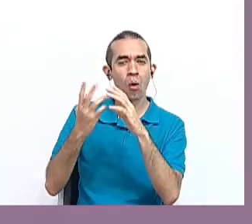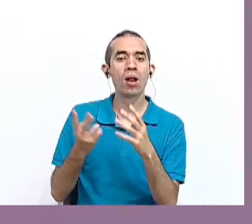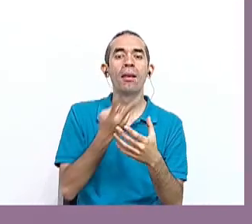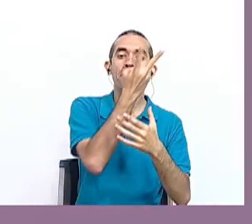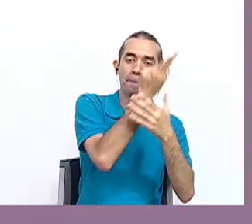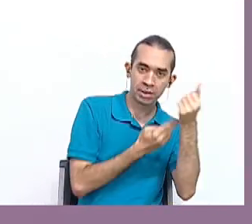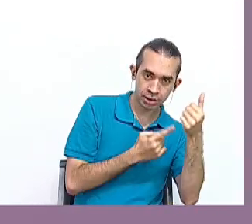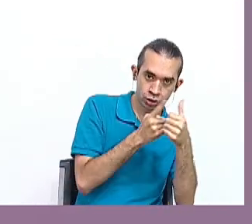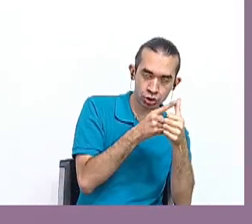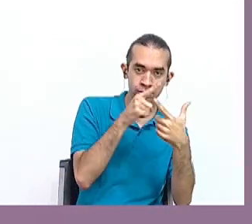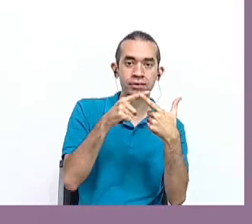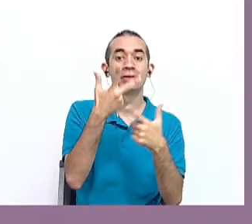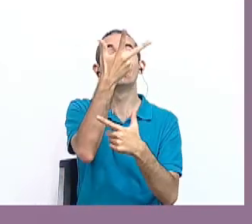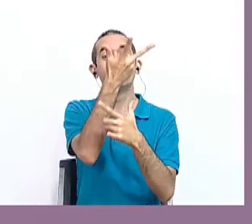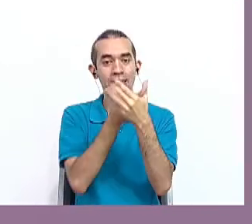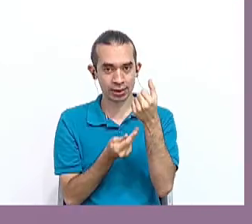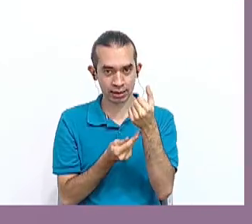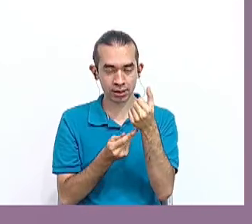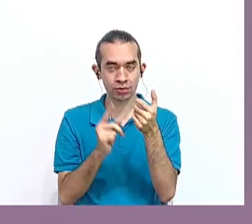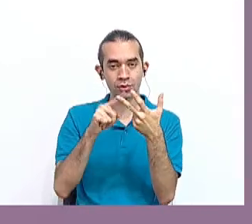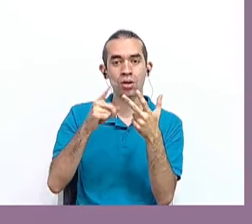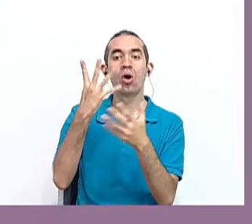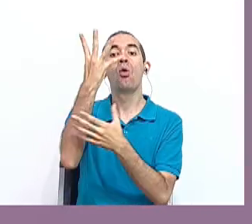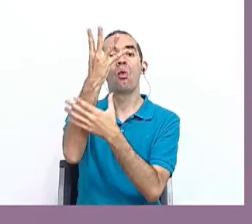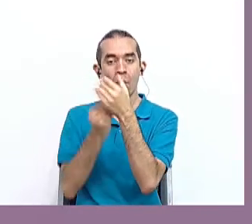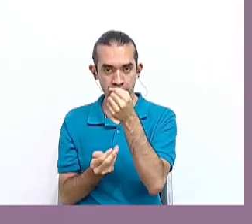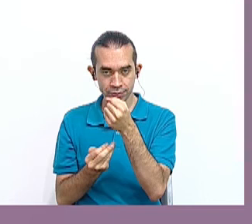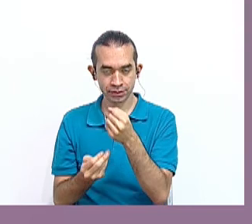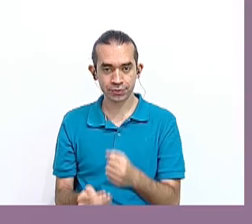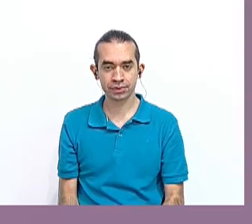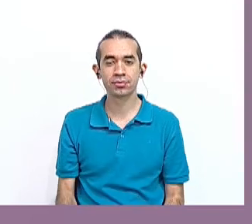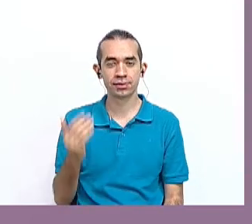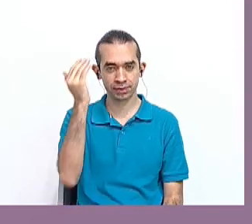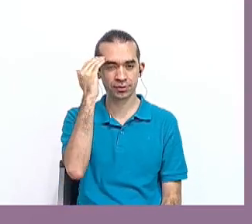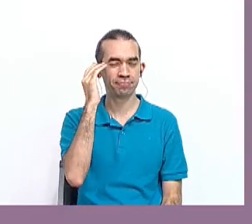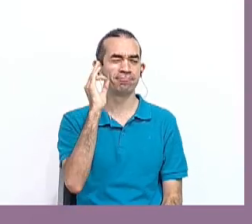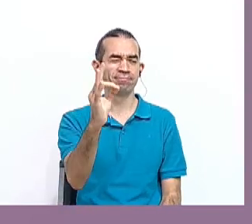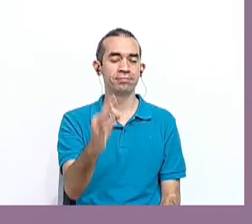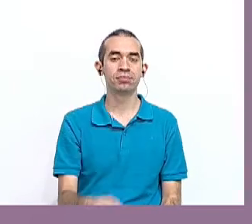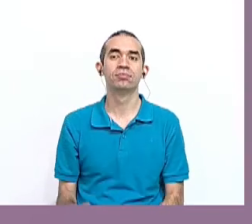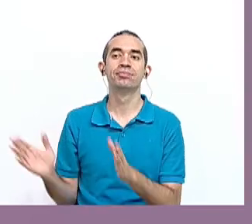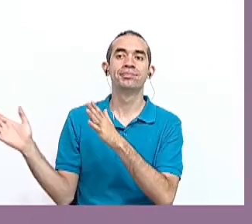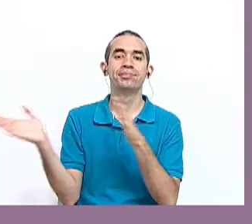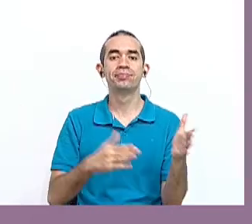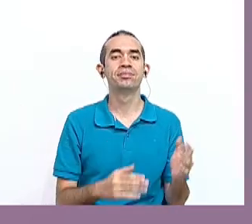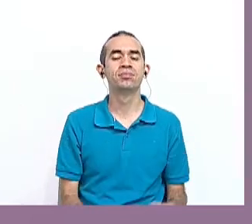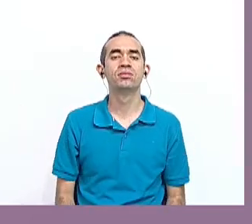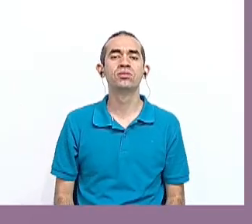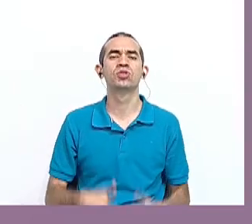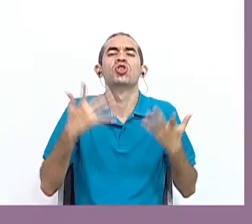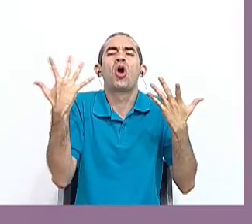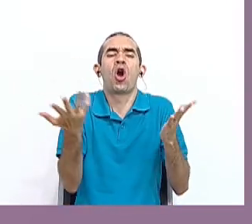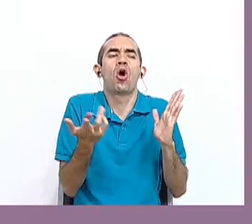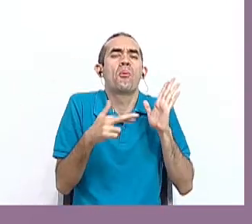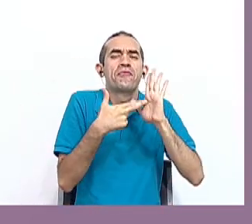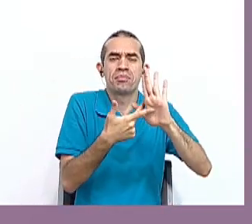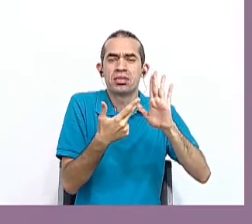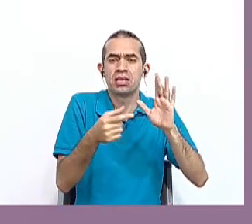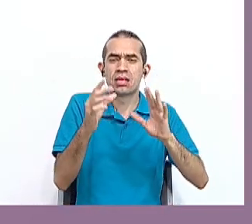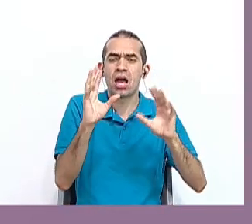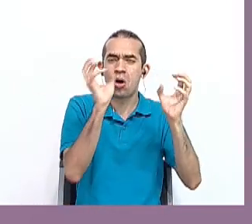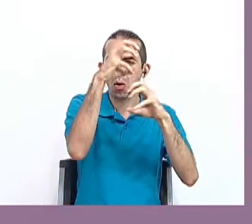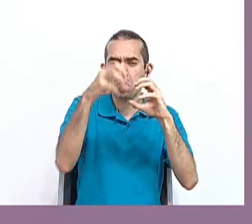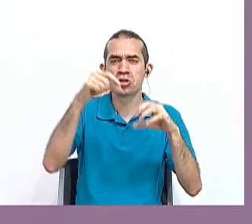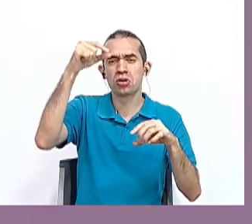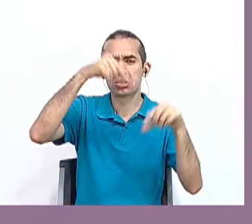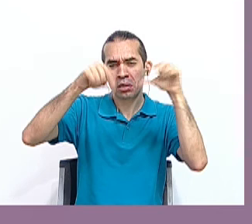correcto, ternarios y cuaternarios. Muy bien. ¿Cómo se representan los compuestos químicos?